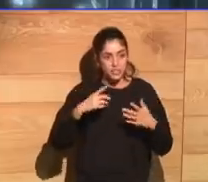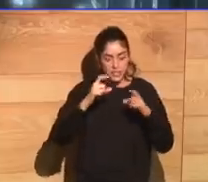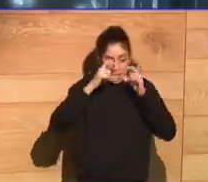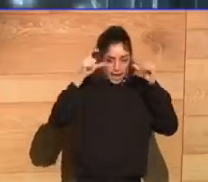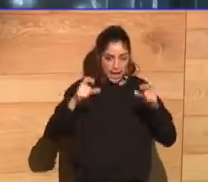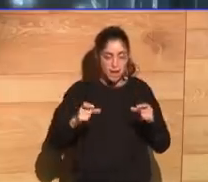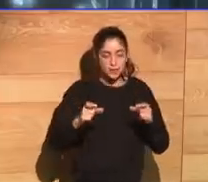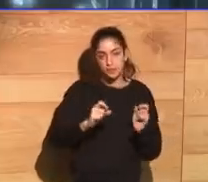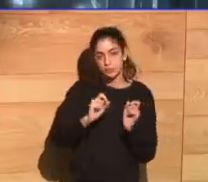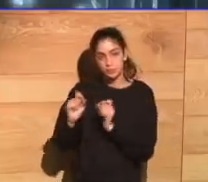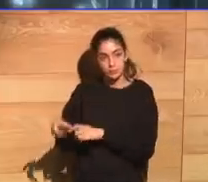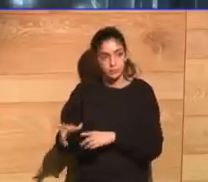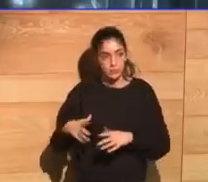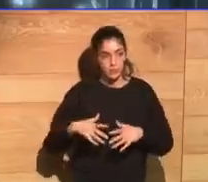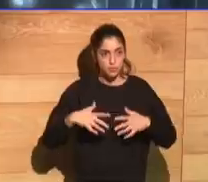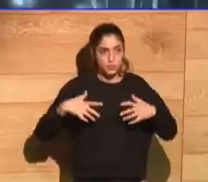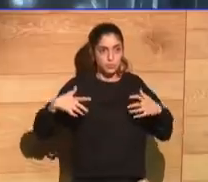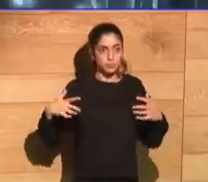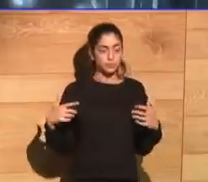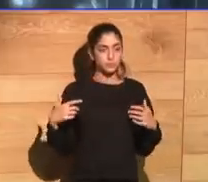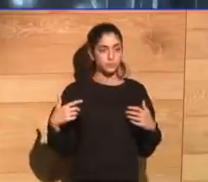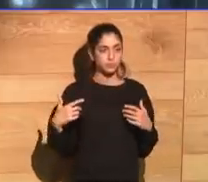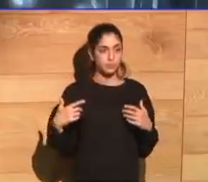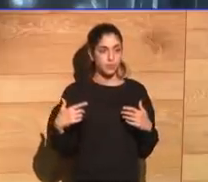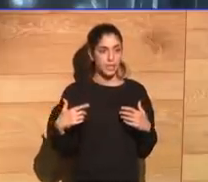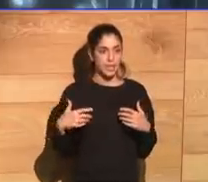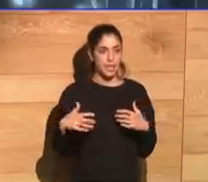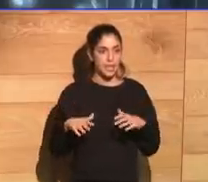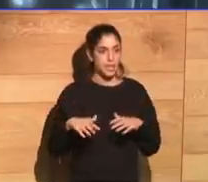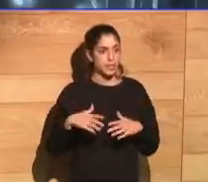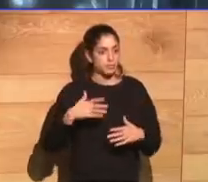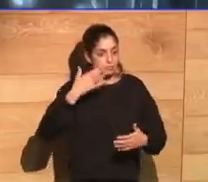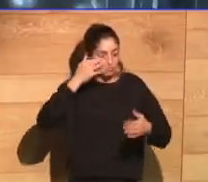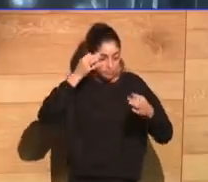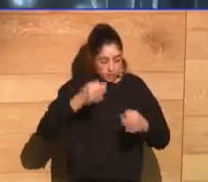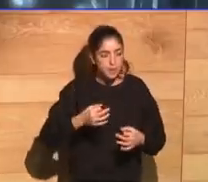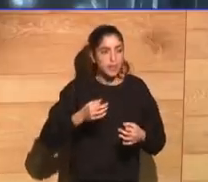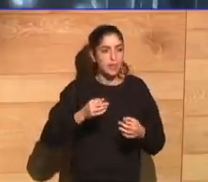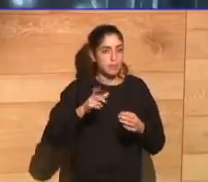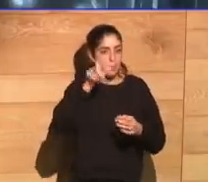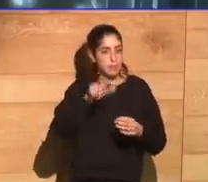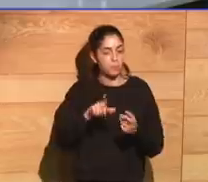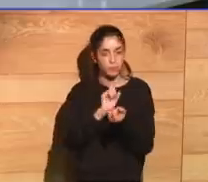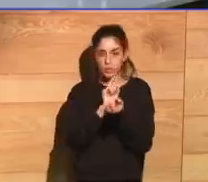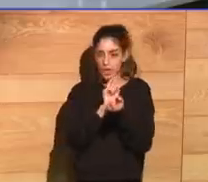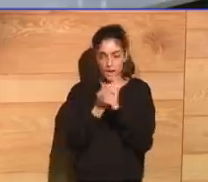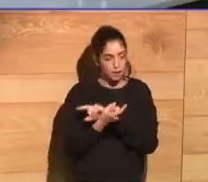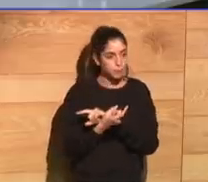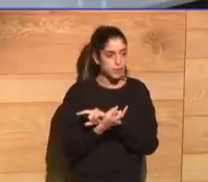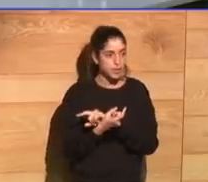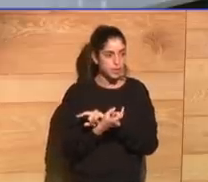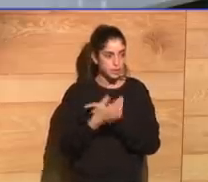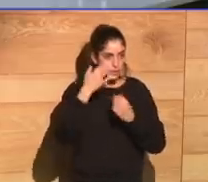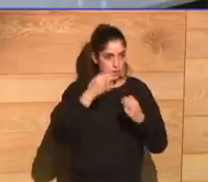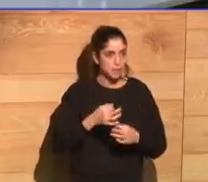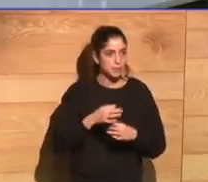centímetros, se endereza los hombros y es literalmente otra persona. Es un momento asombroso, ¿no os parece? Es magia porque